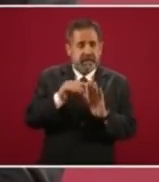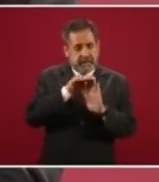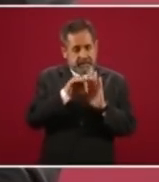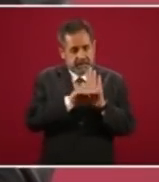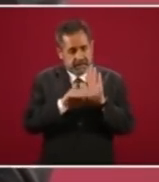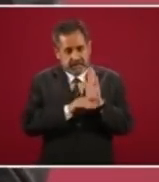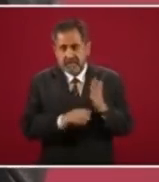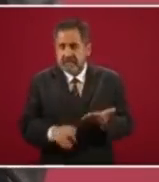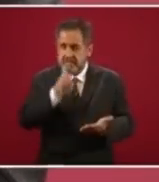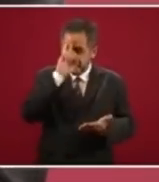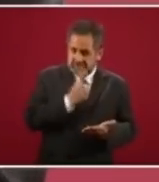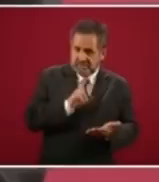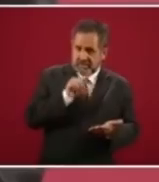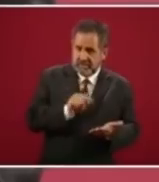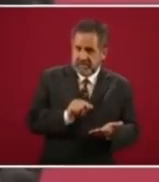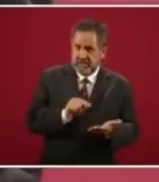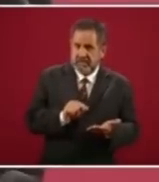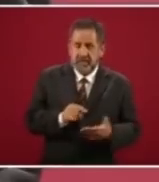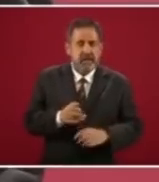Antes